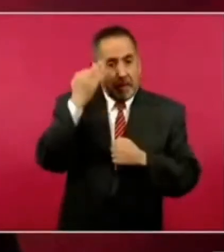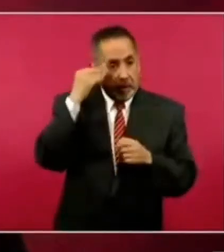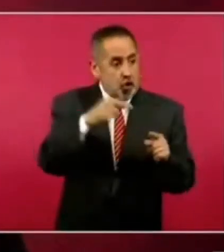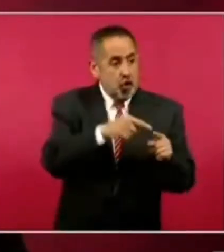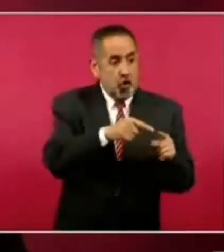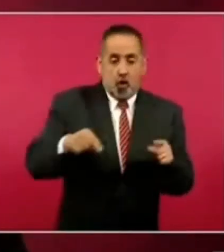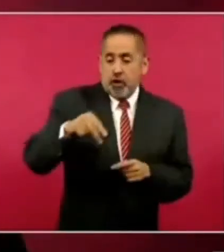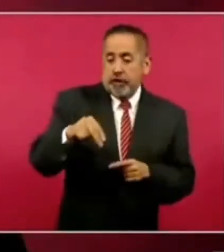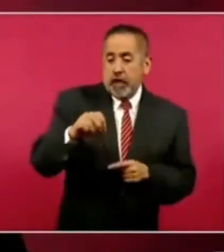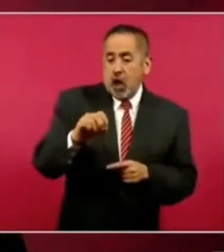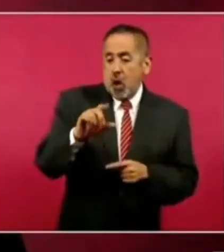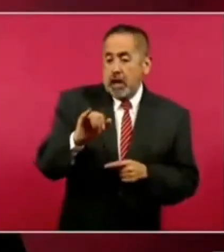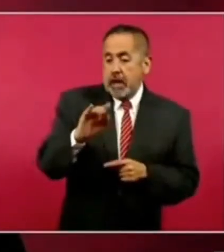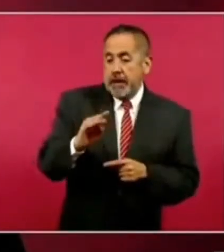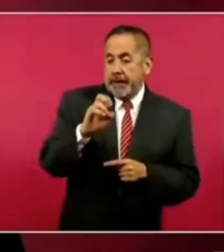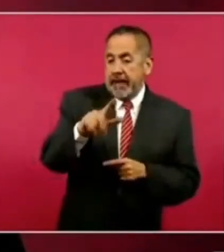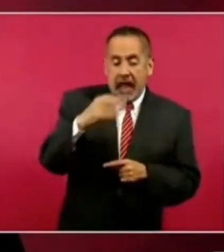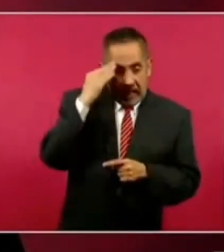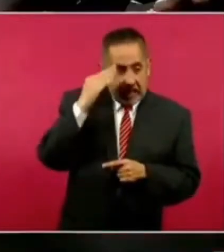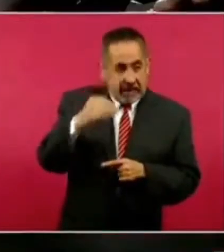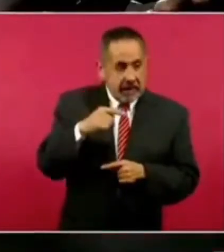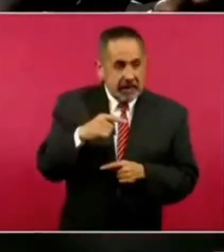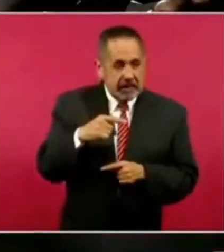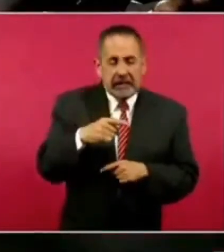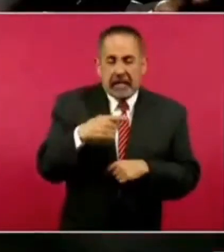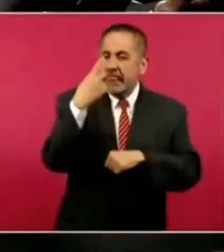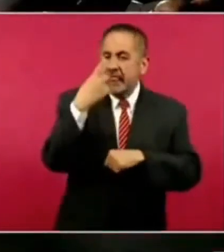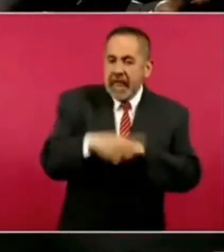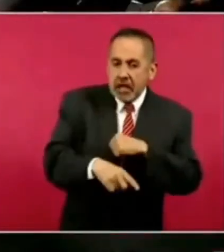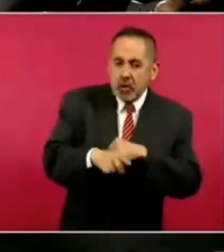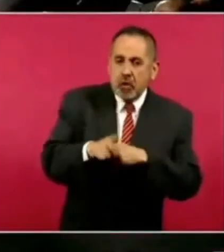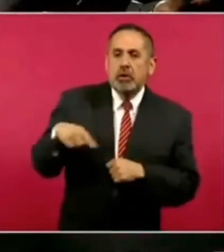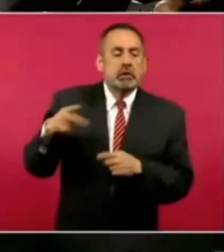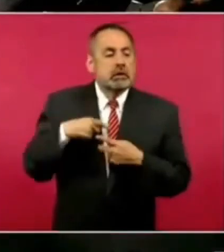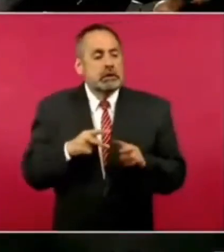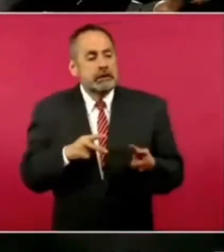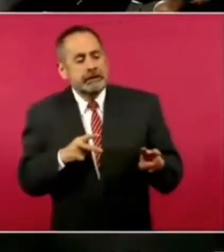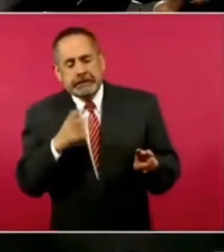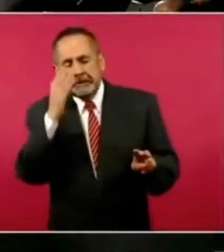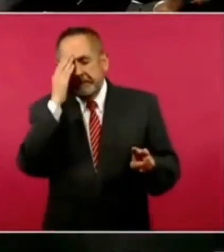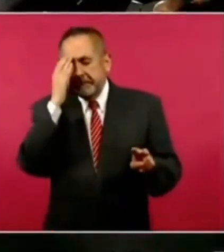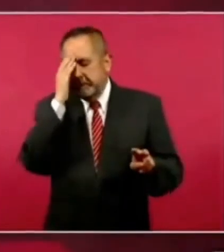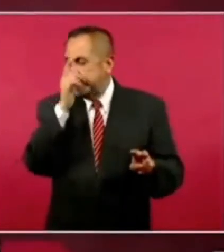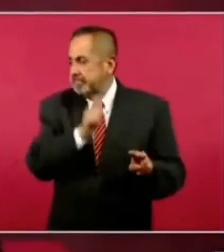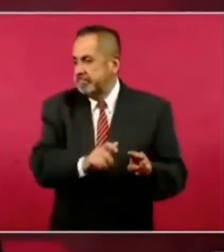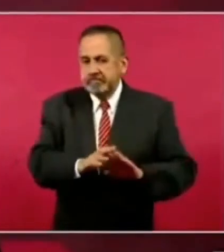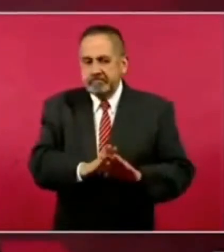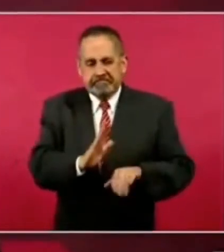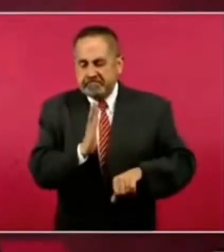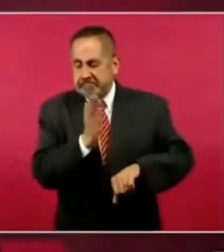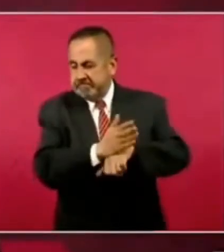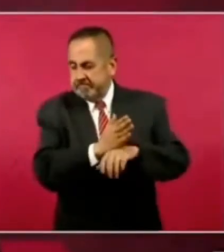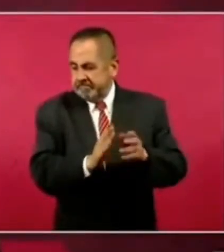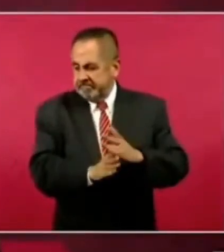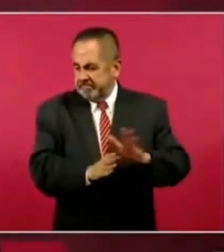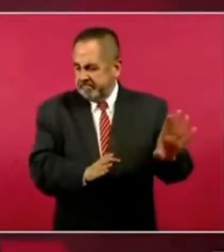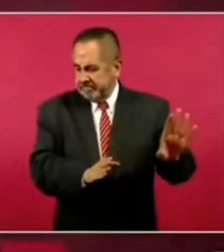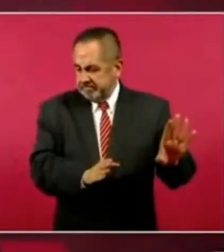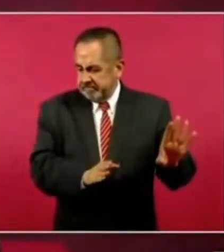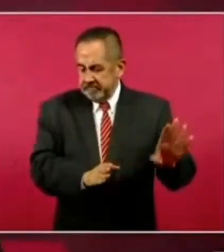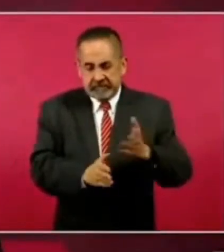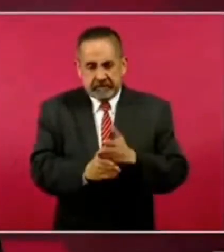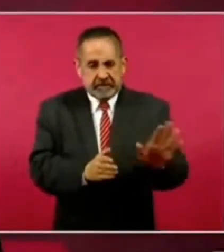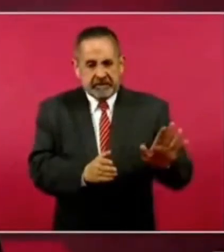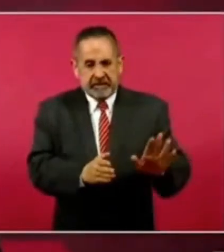neoliberal. Ese también es un castigo, es